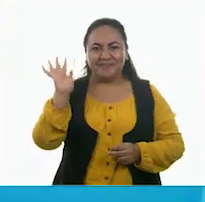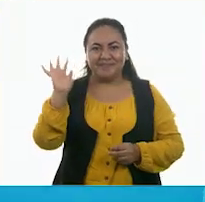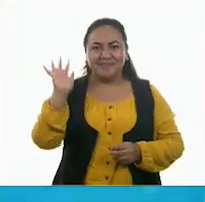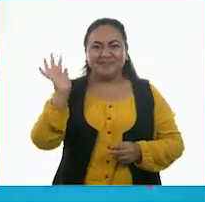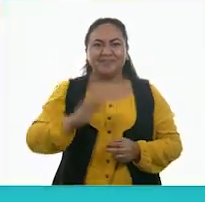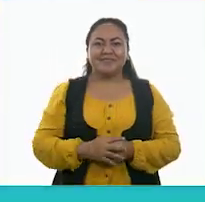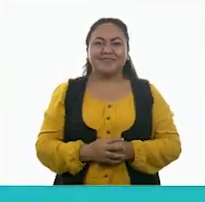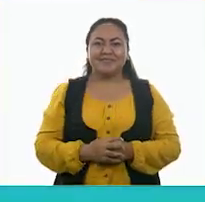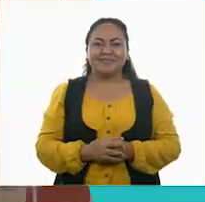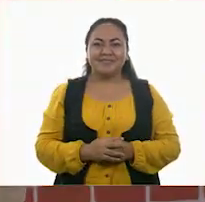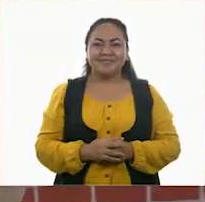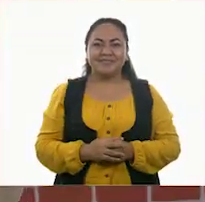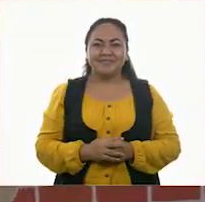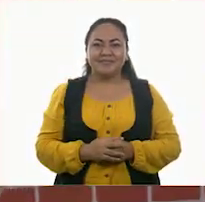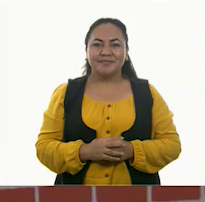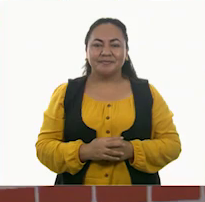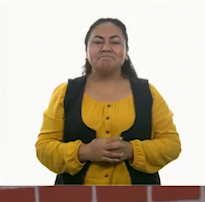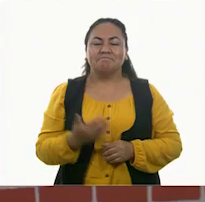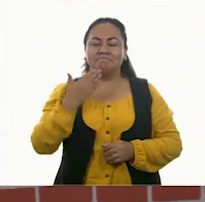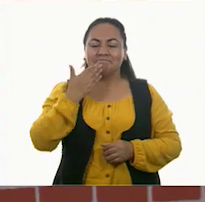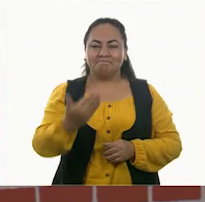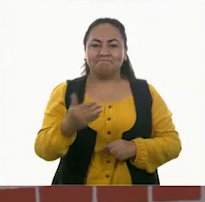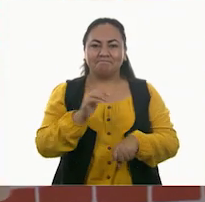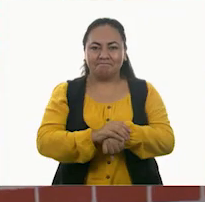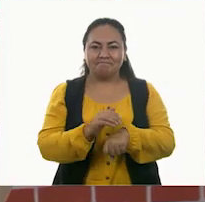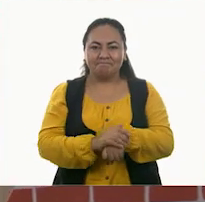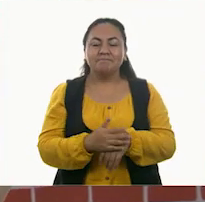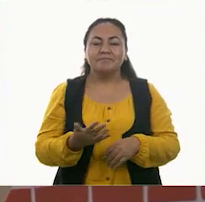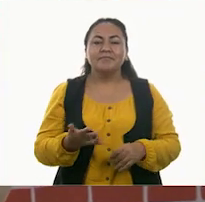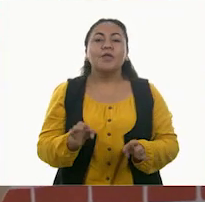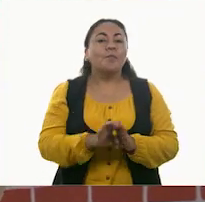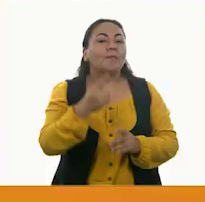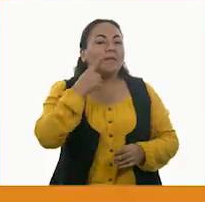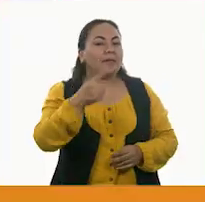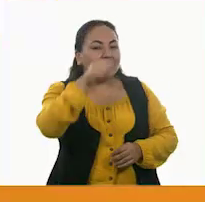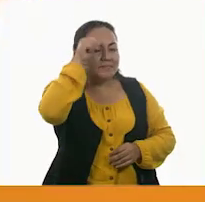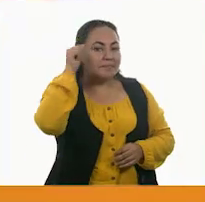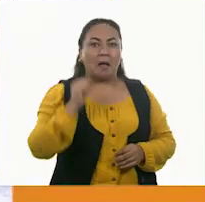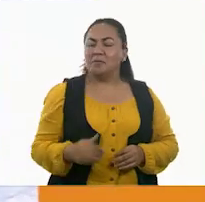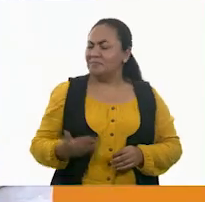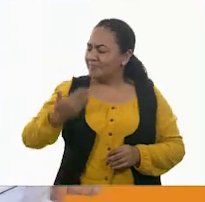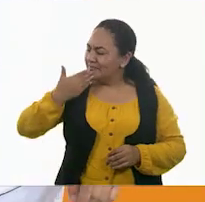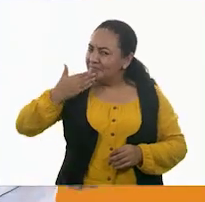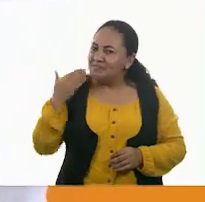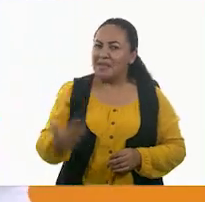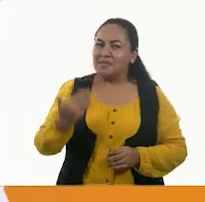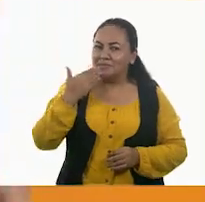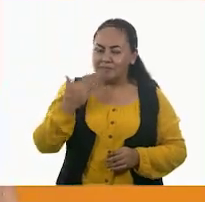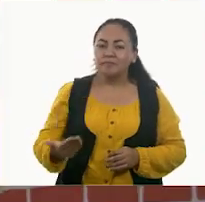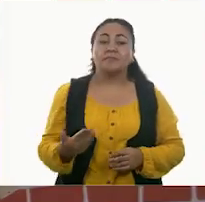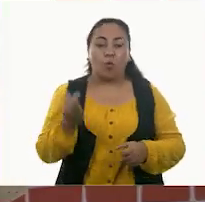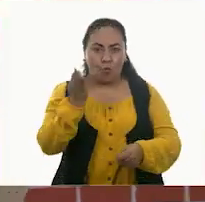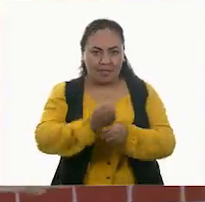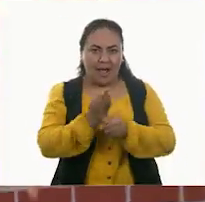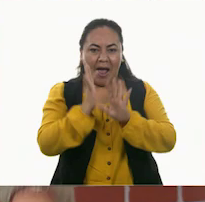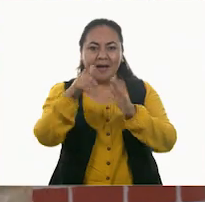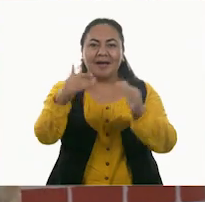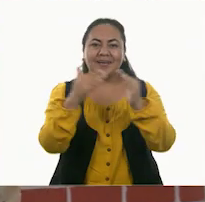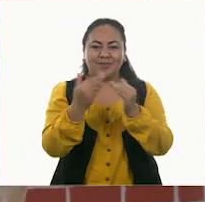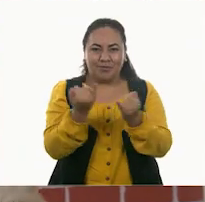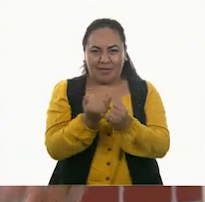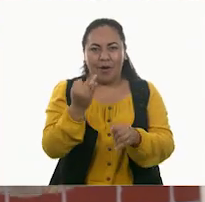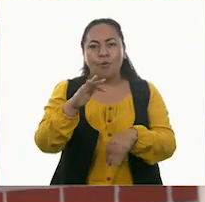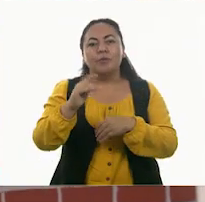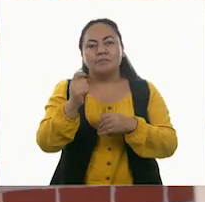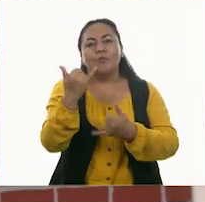¡Adiós! Muy bien, amiguitos. ¿Cómo vamos, Aníbal? Muy bien, muy bien. ¡Excelente! Ya trabajamos en casita con los